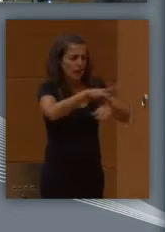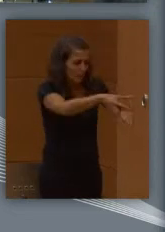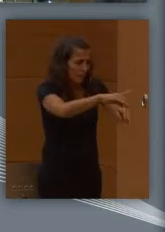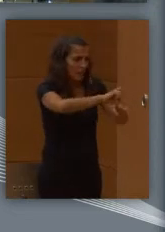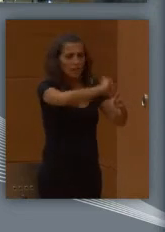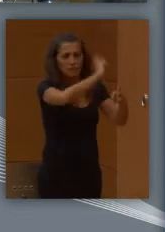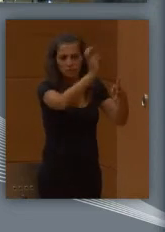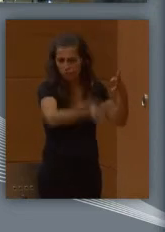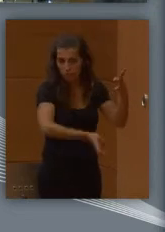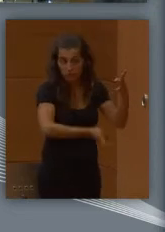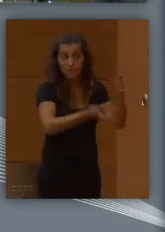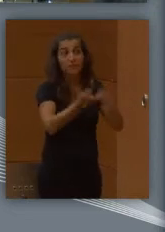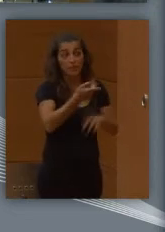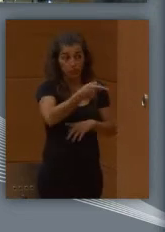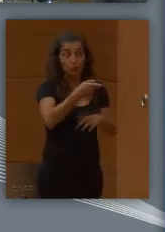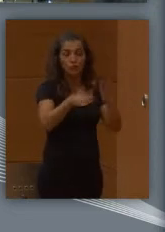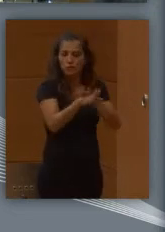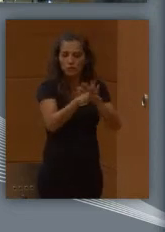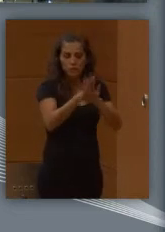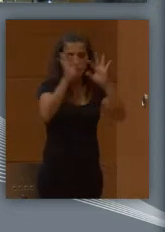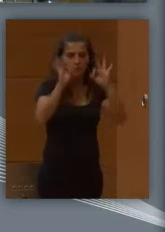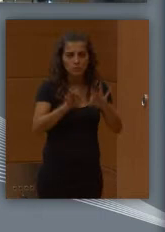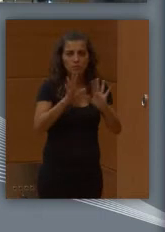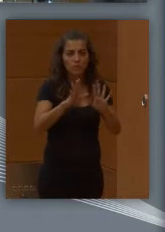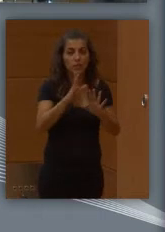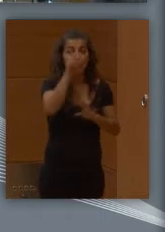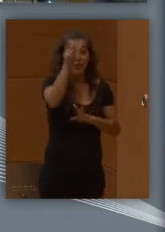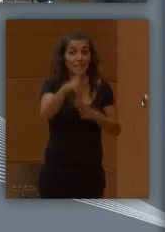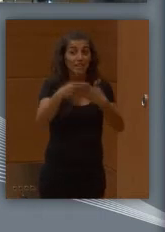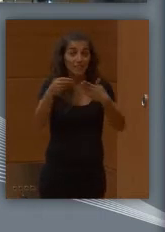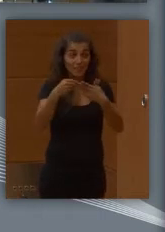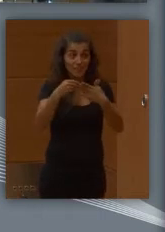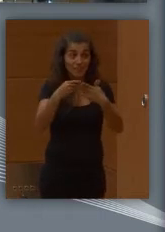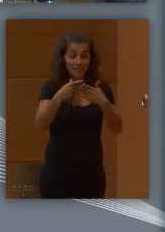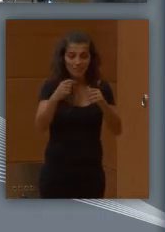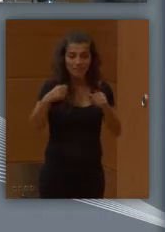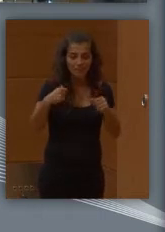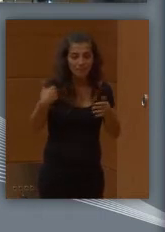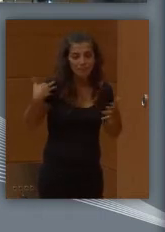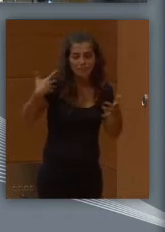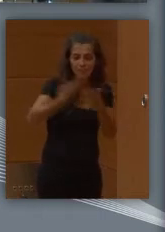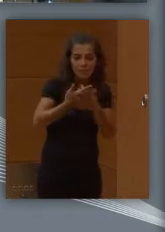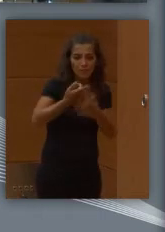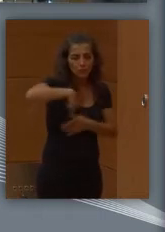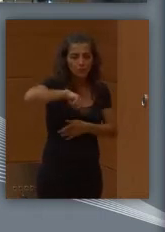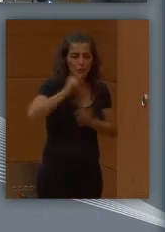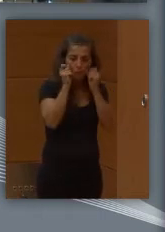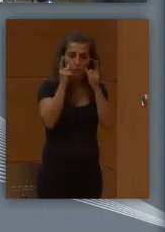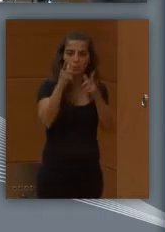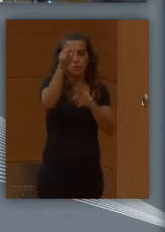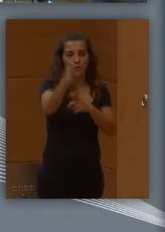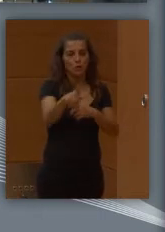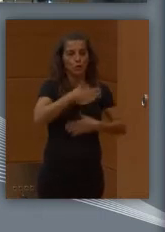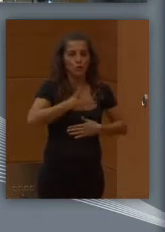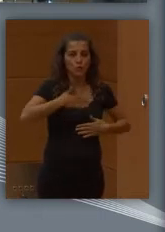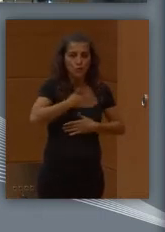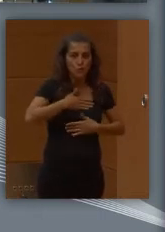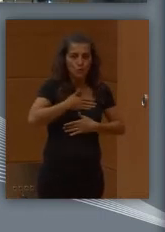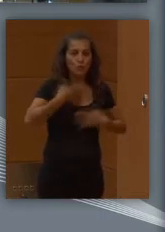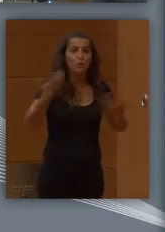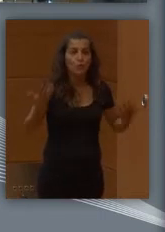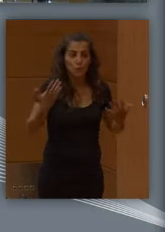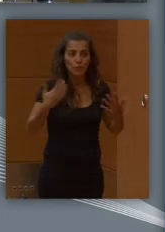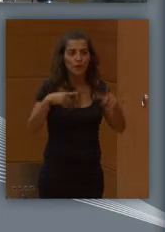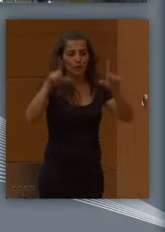seguir estando, pero desde luego el cliente, con lo que ha demostrado que se siente cómodo y nos lo pide recursivamente, es con lo que aparece a la